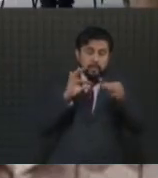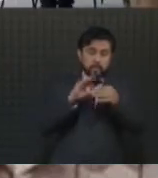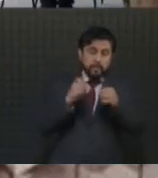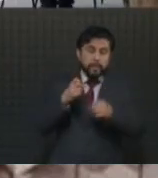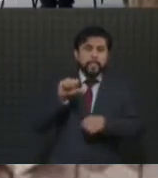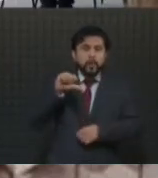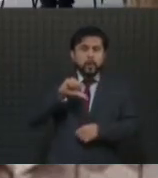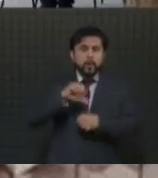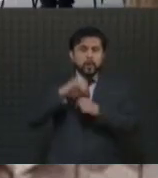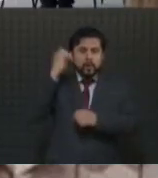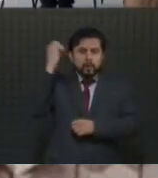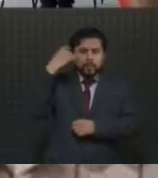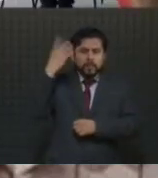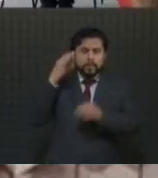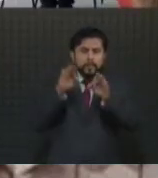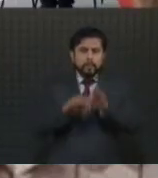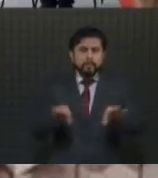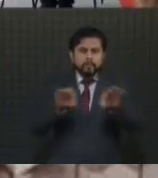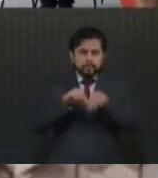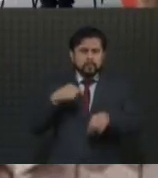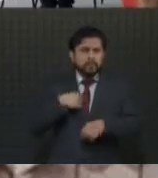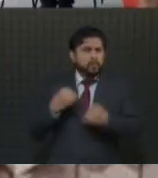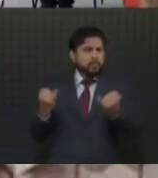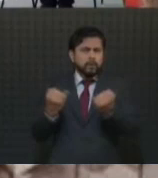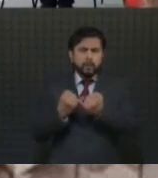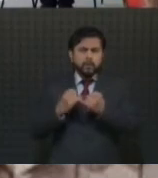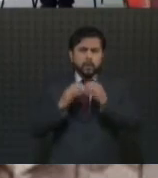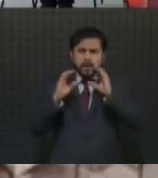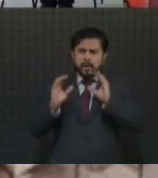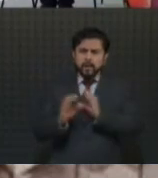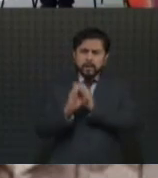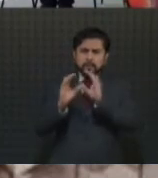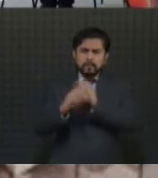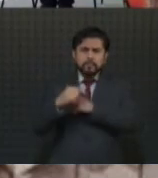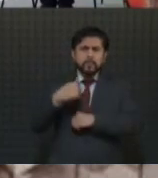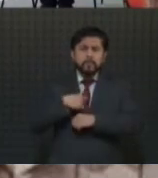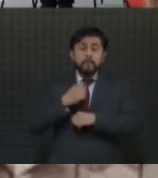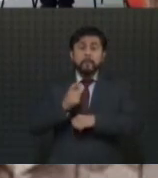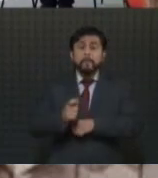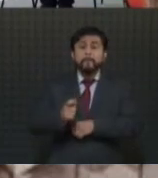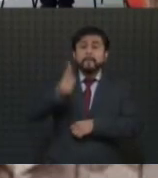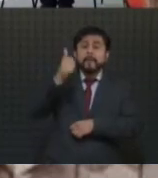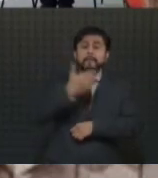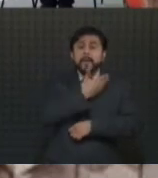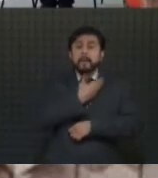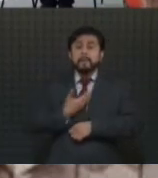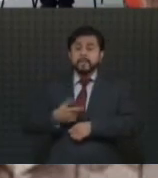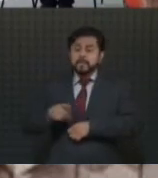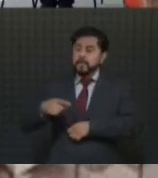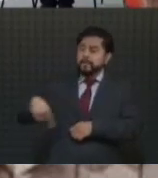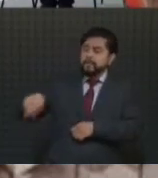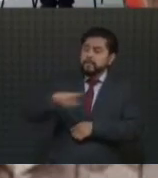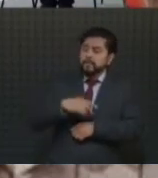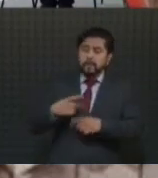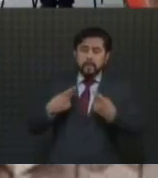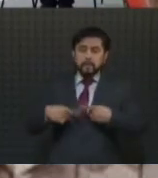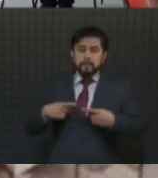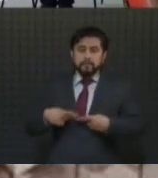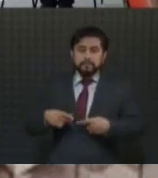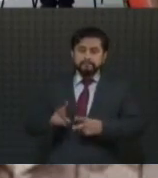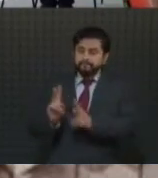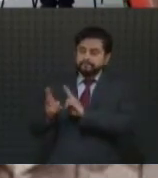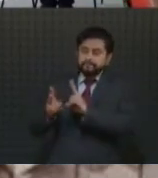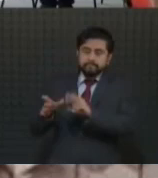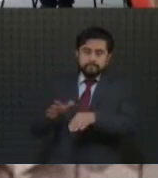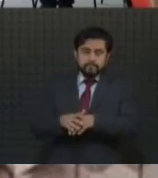quiero decirles que también lo conté en Coyoacán, porque fui el primer presidente de la Asociación de Residentes cuando hoy el senador Batres